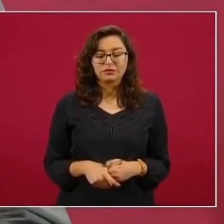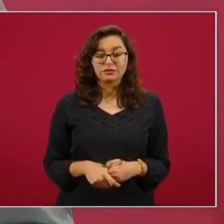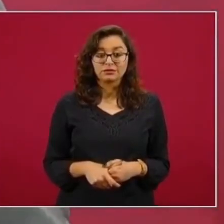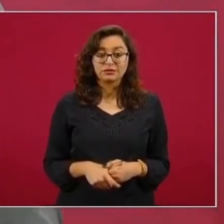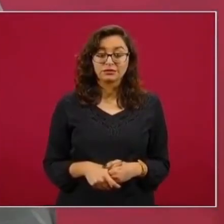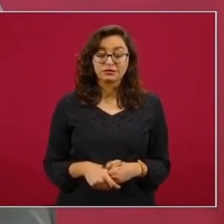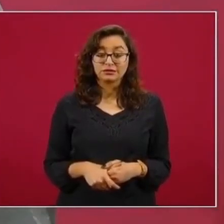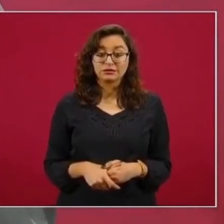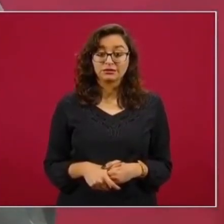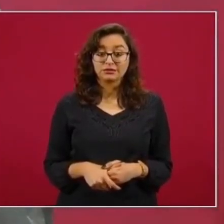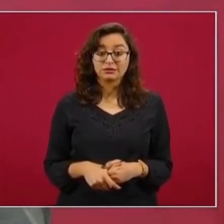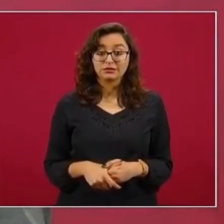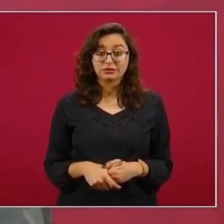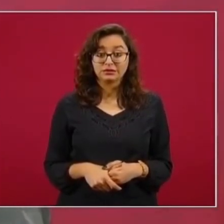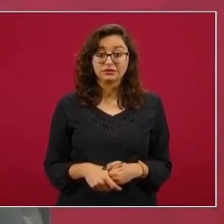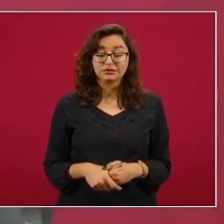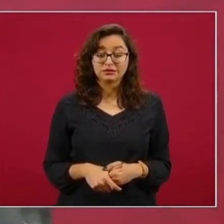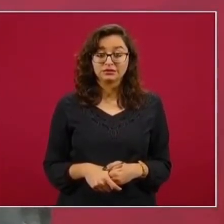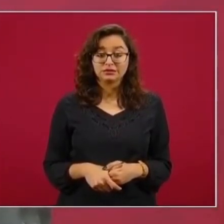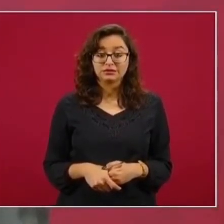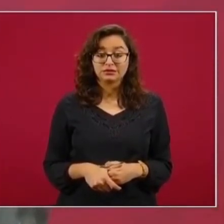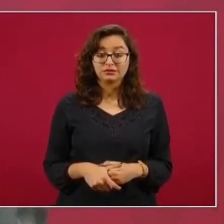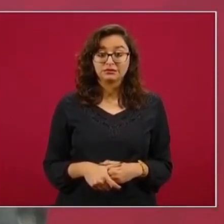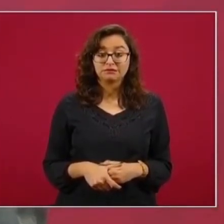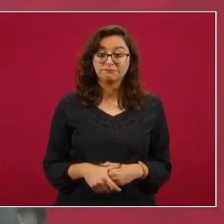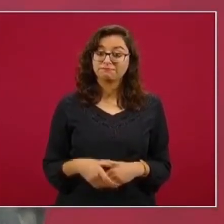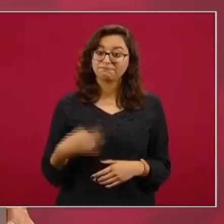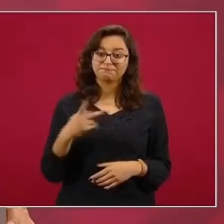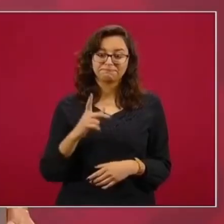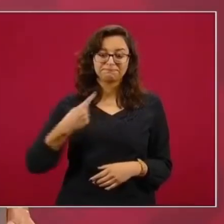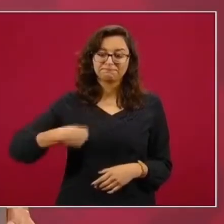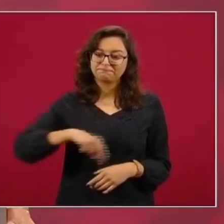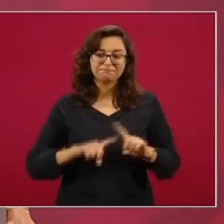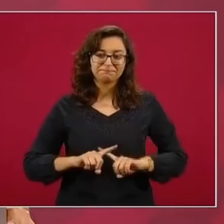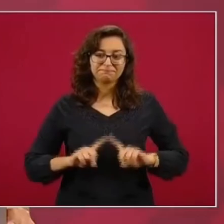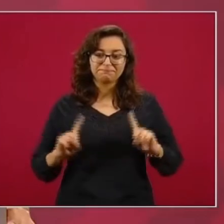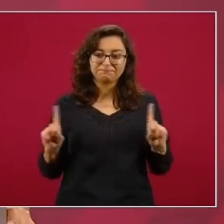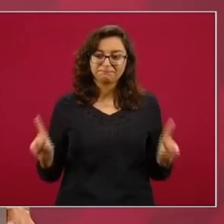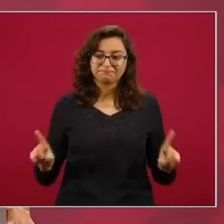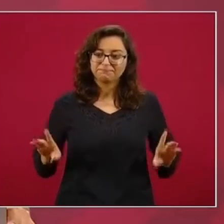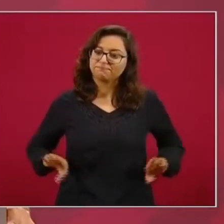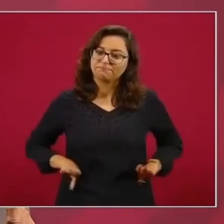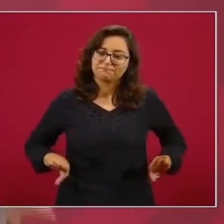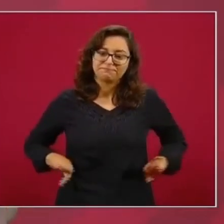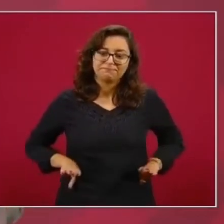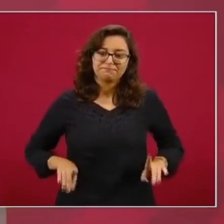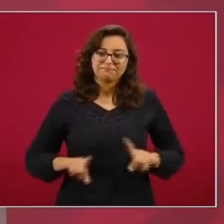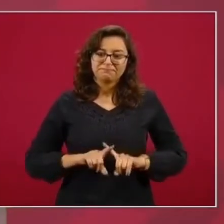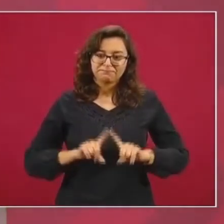pero somos distintos, somos diferentes.